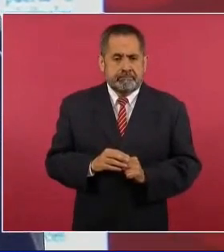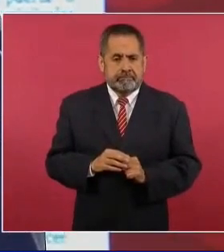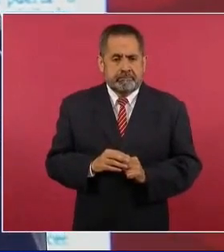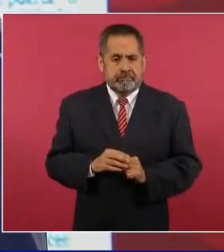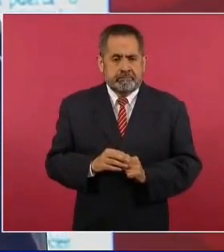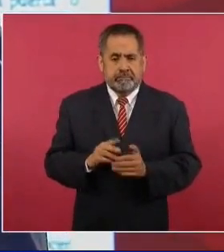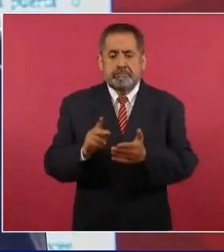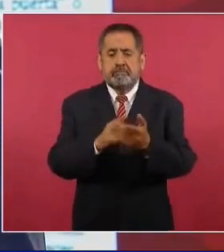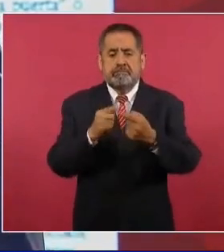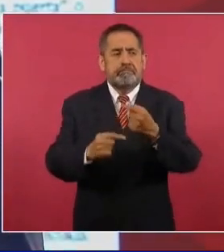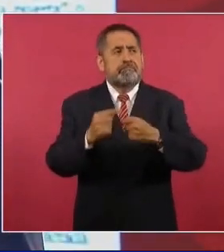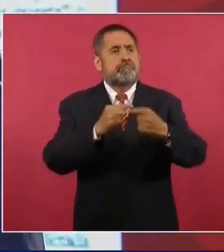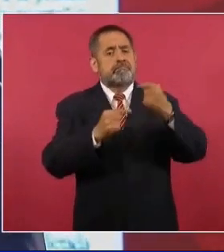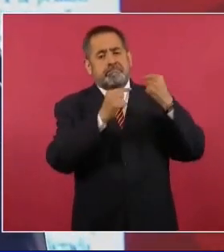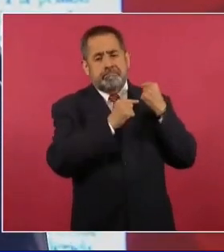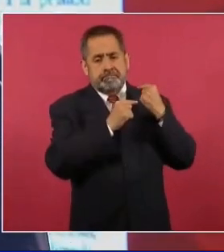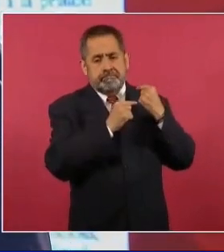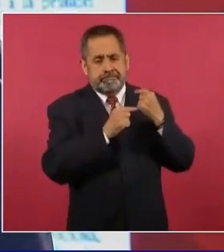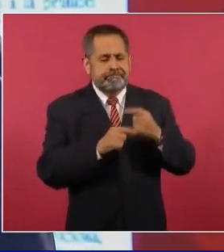retrogradar,